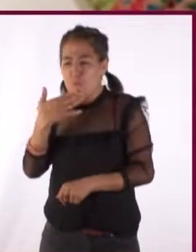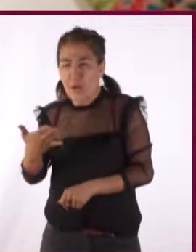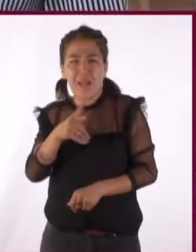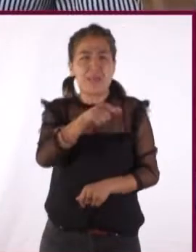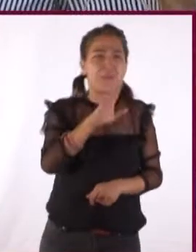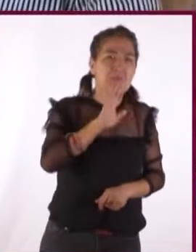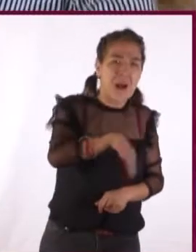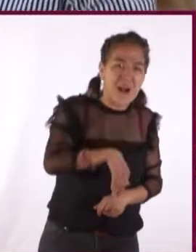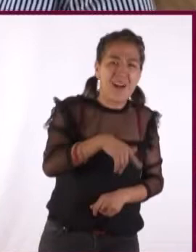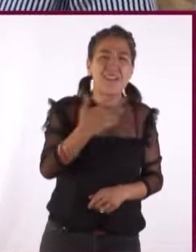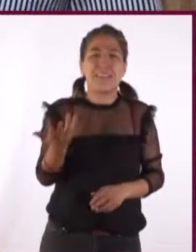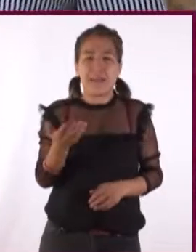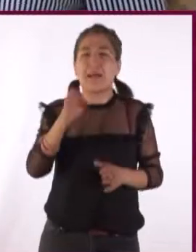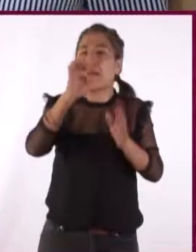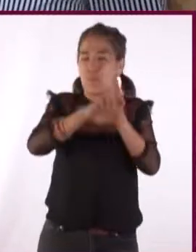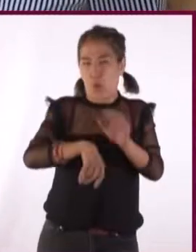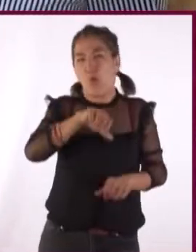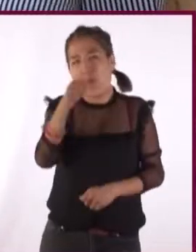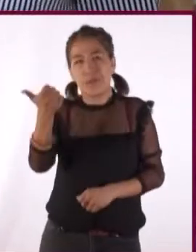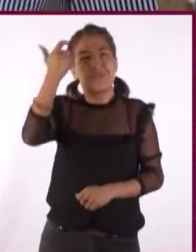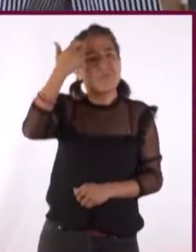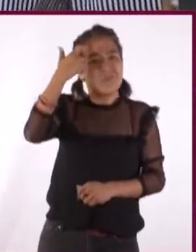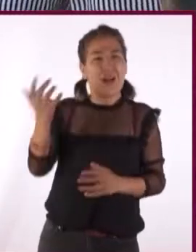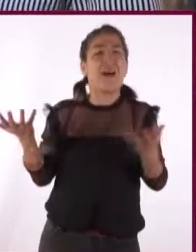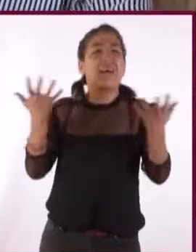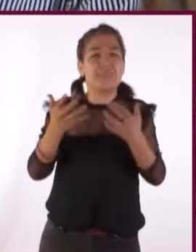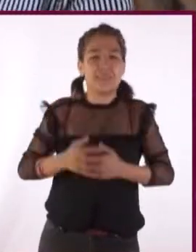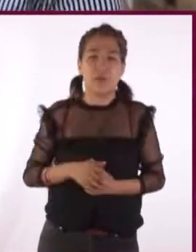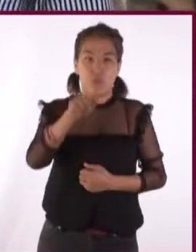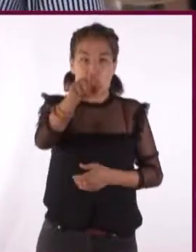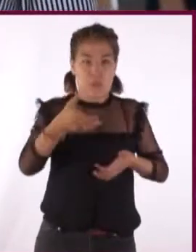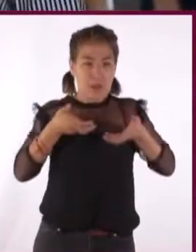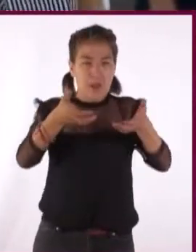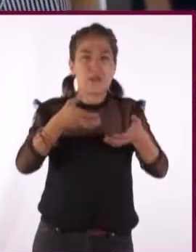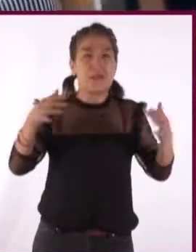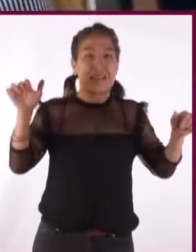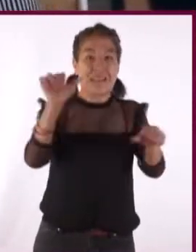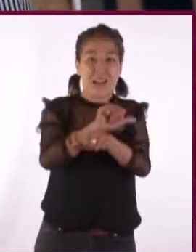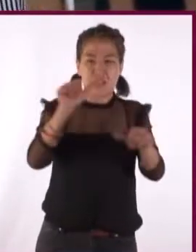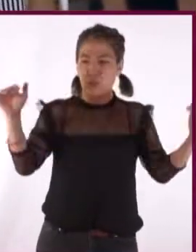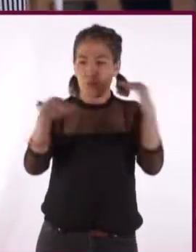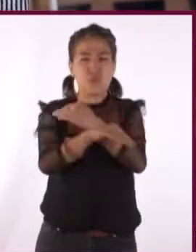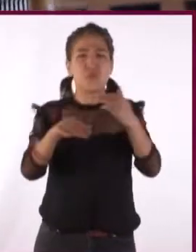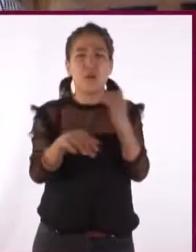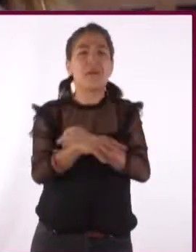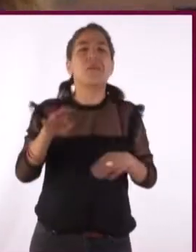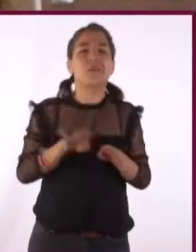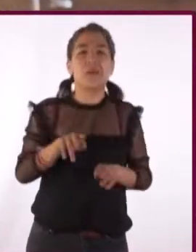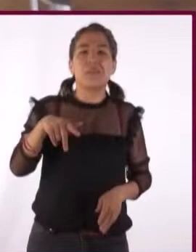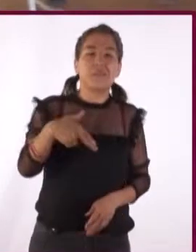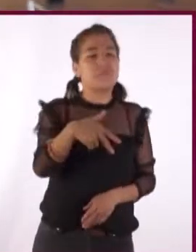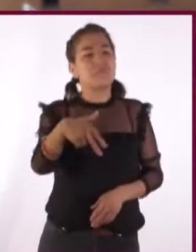¿no? El cerebro, por ejemplo, cuando vamos a cruzar la calle, no necesita calcular